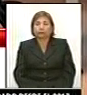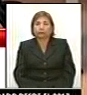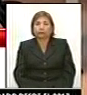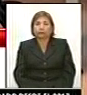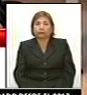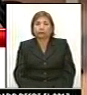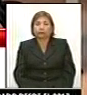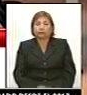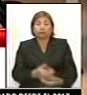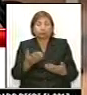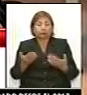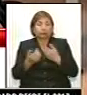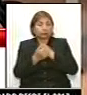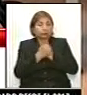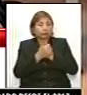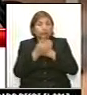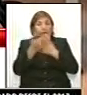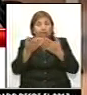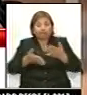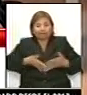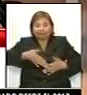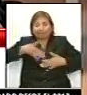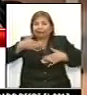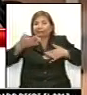a la expresión de su afectividad,